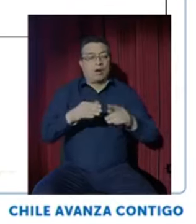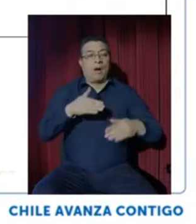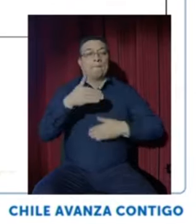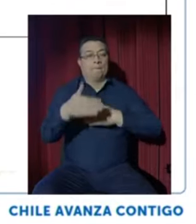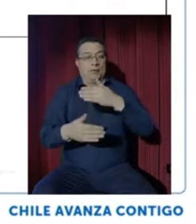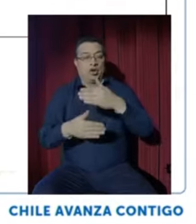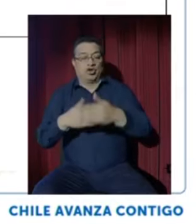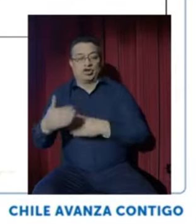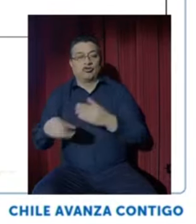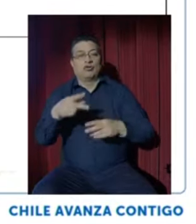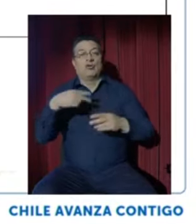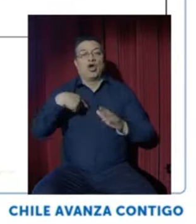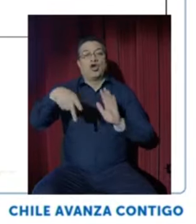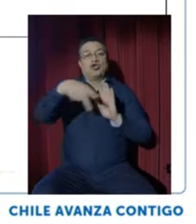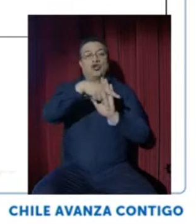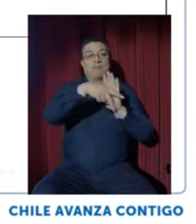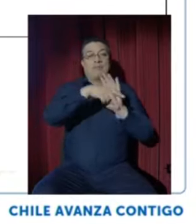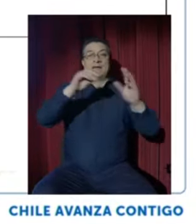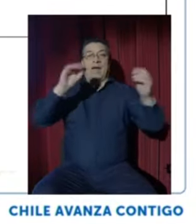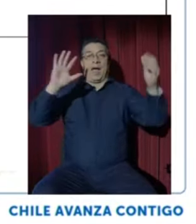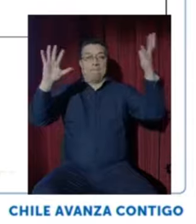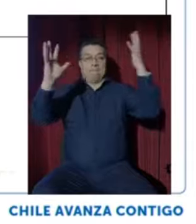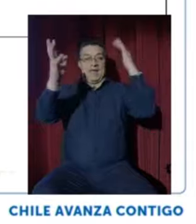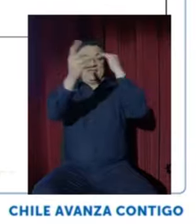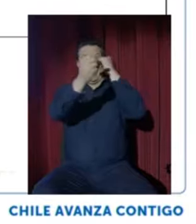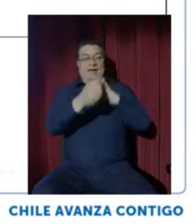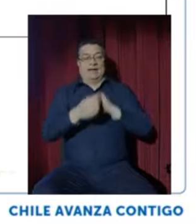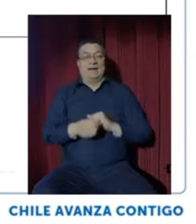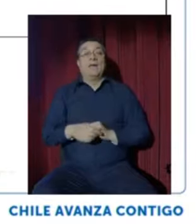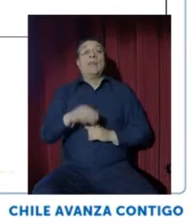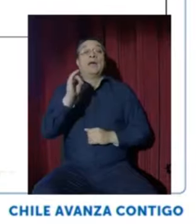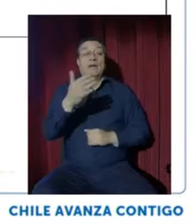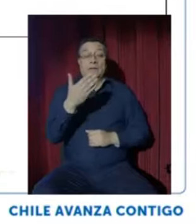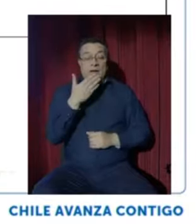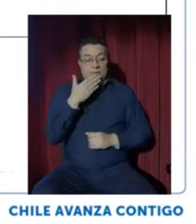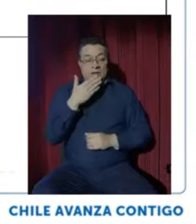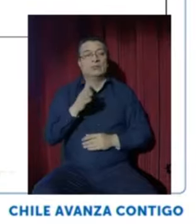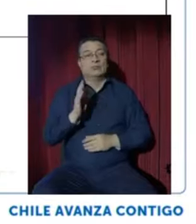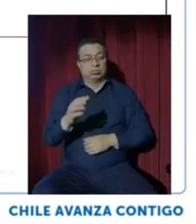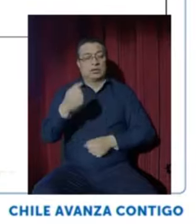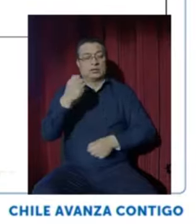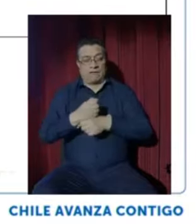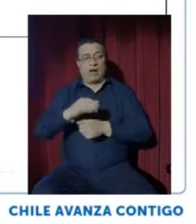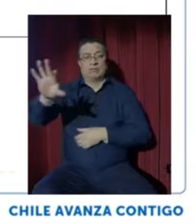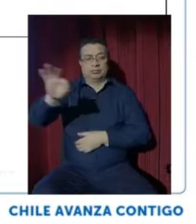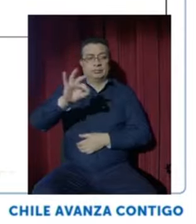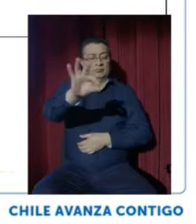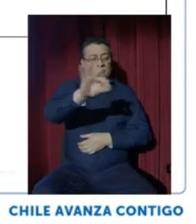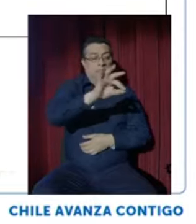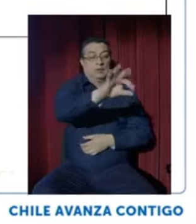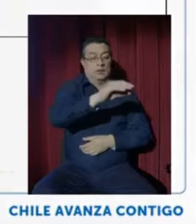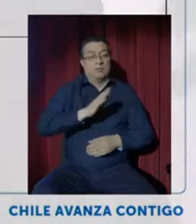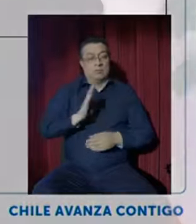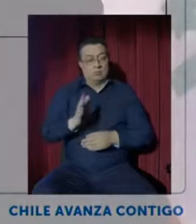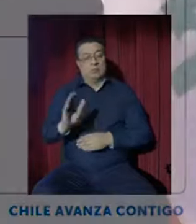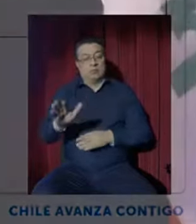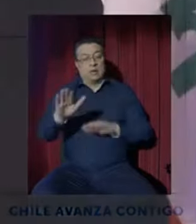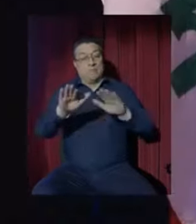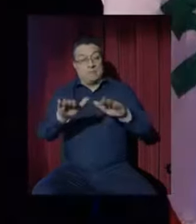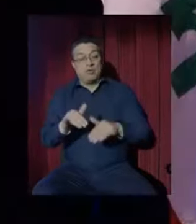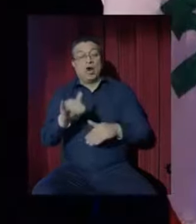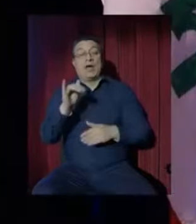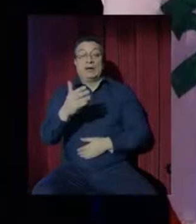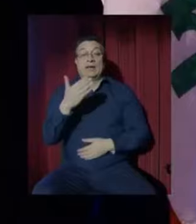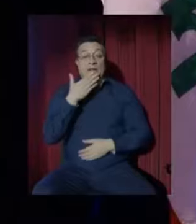asociados a la normativa ambiental nos propusimos mantener la generación de empleo y por